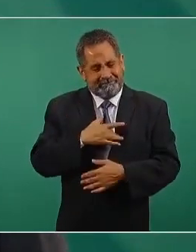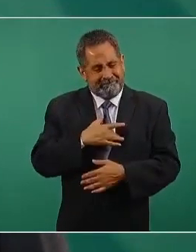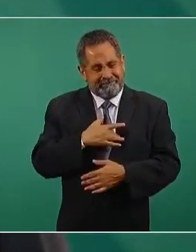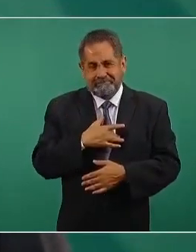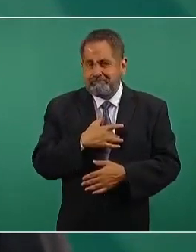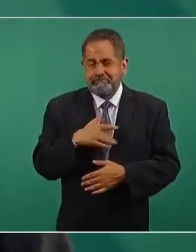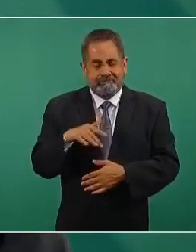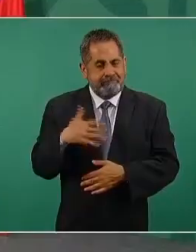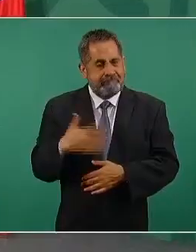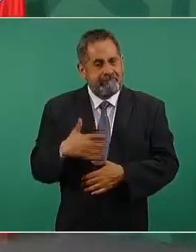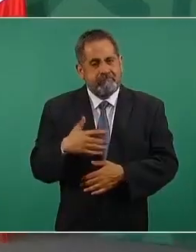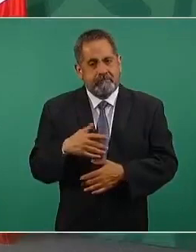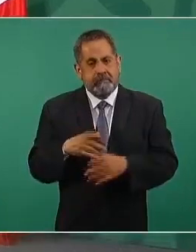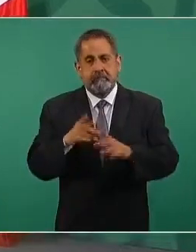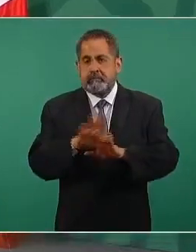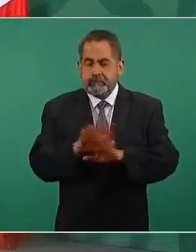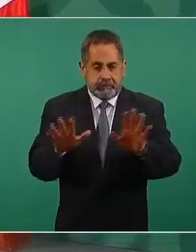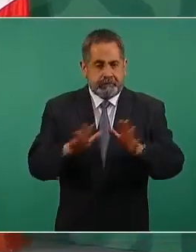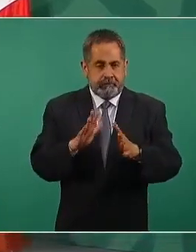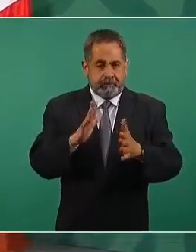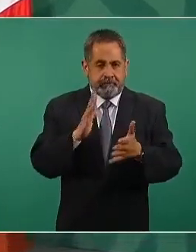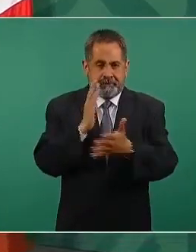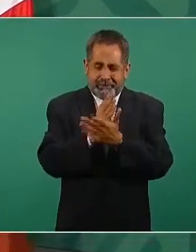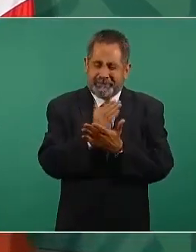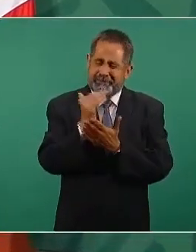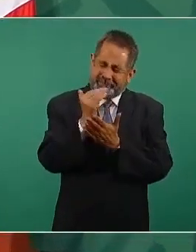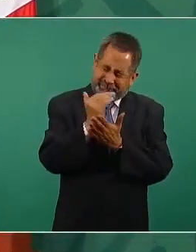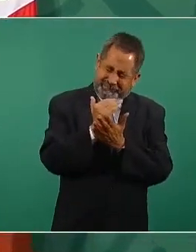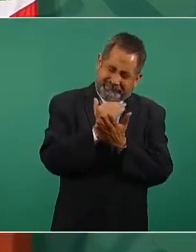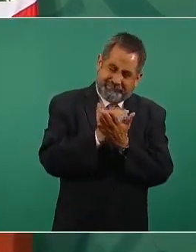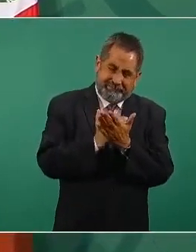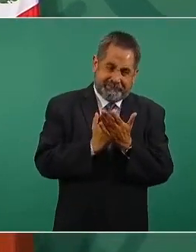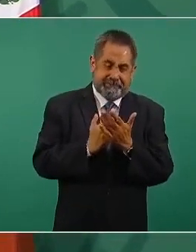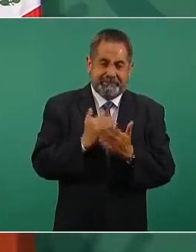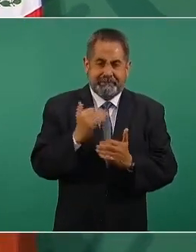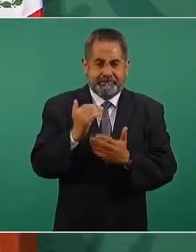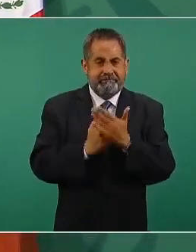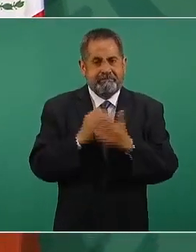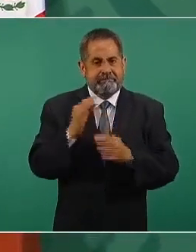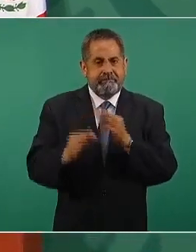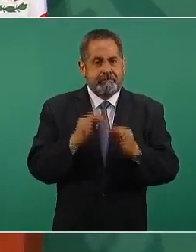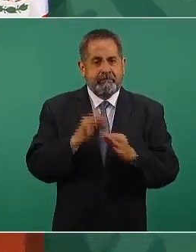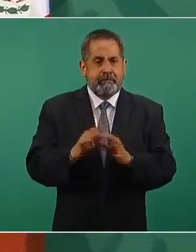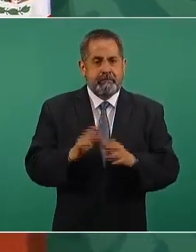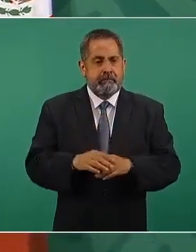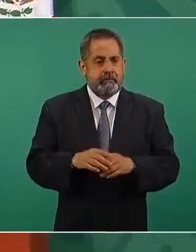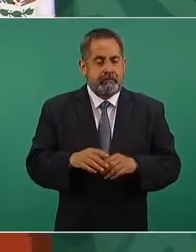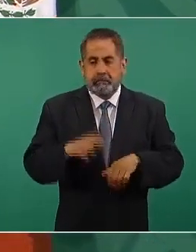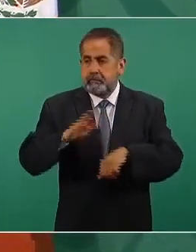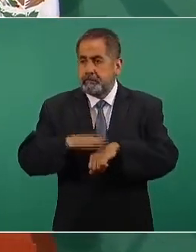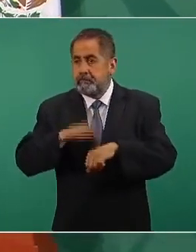Entonces, eso ya se logró detener, o